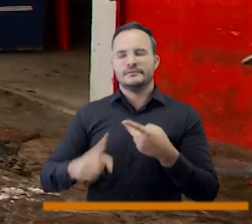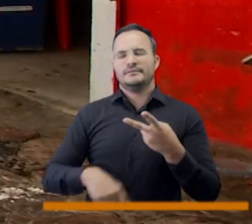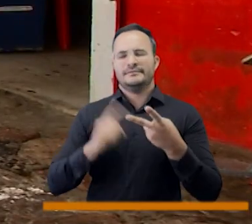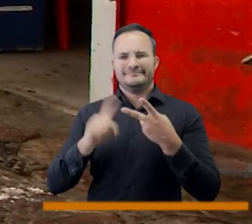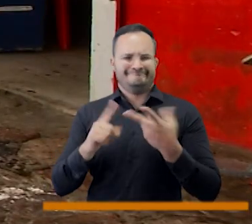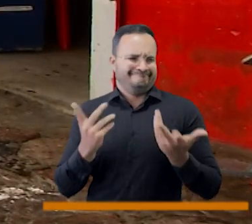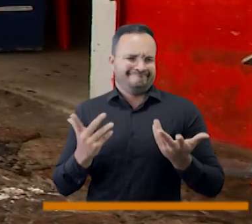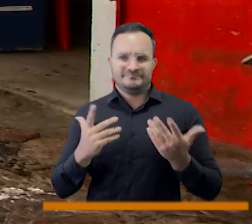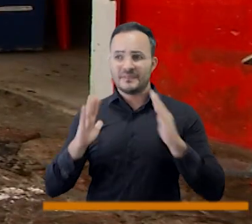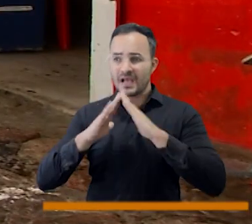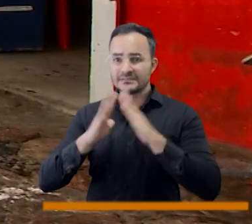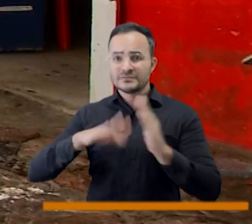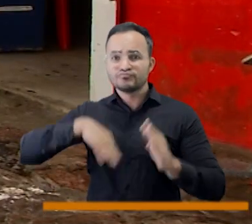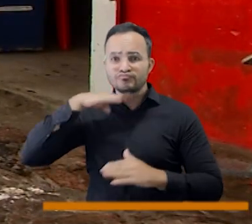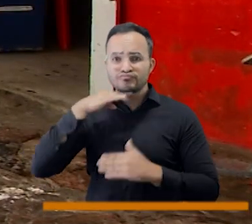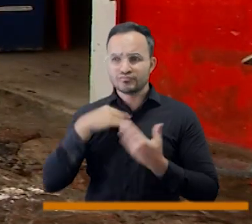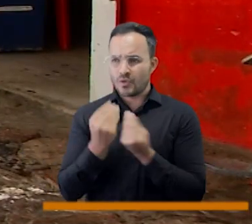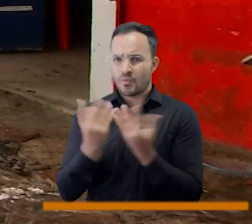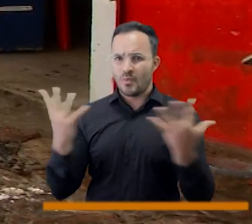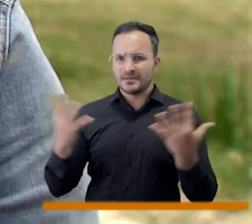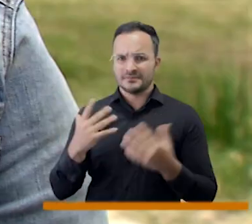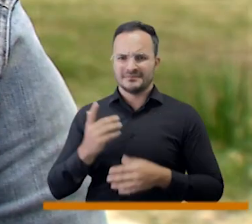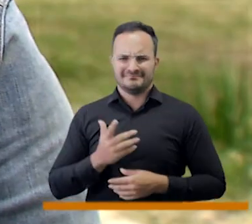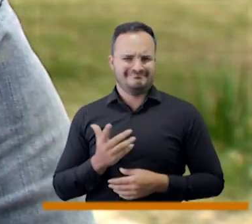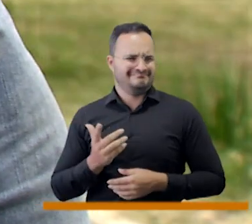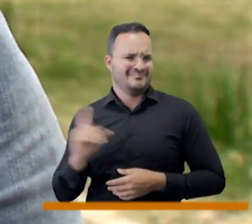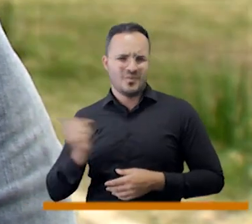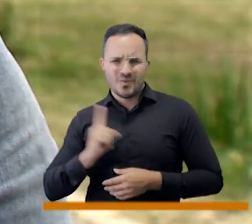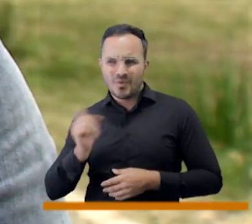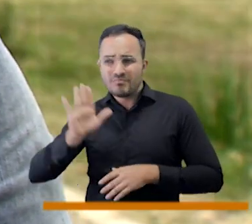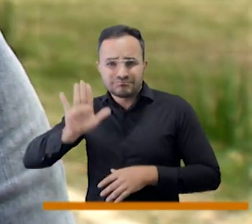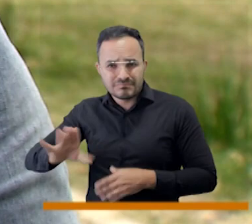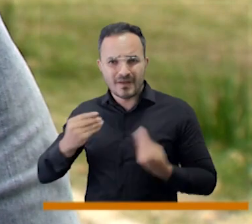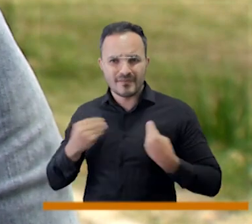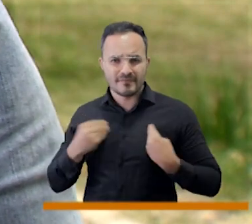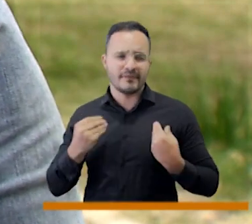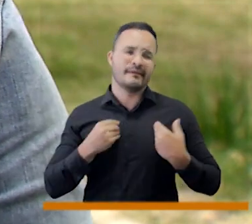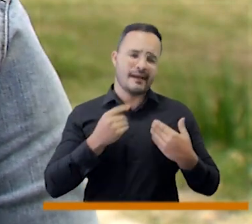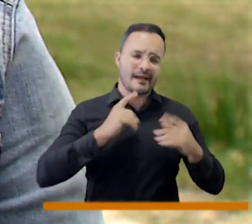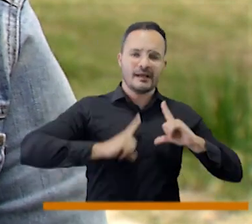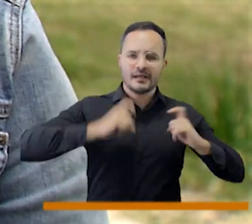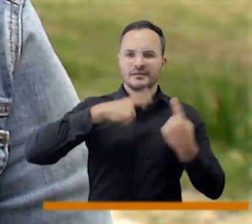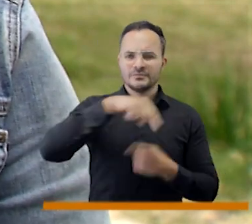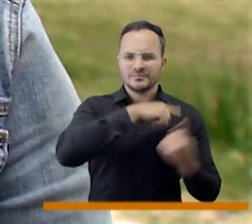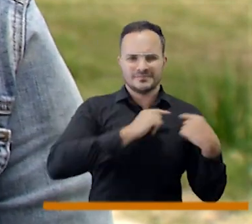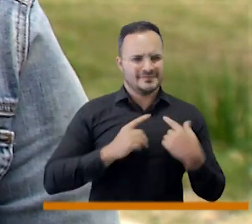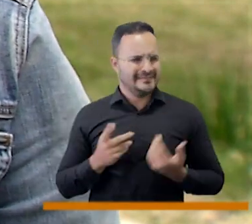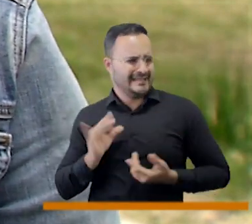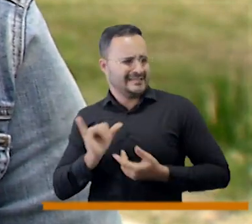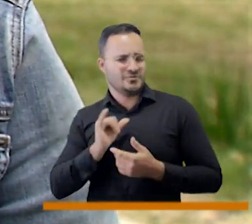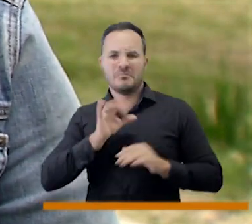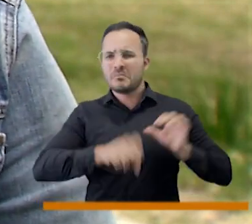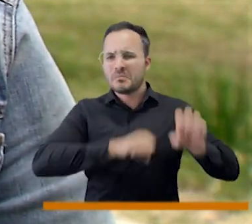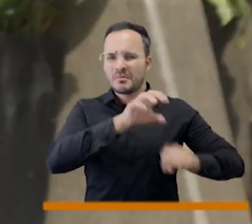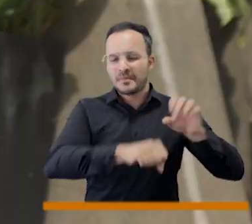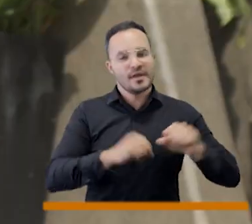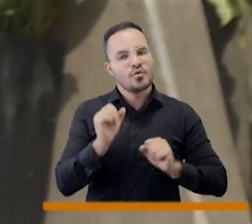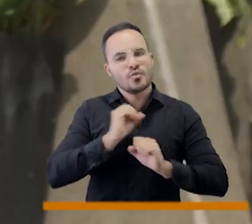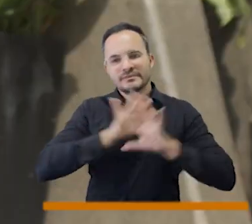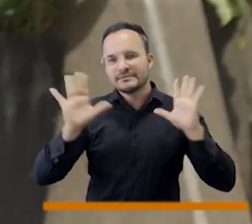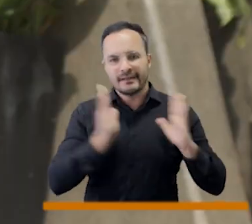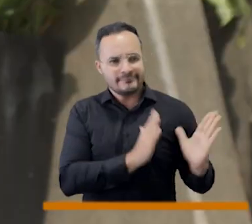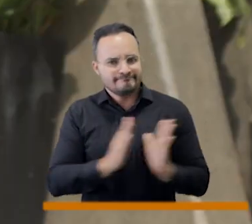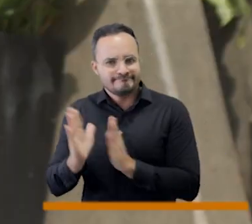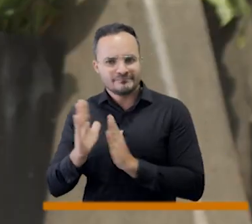un déficit habitacional muy grande, pero lo que estamos haciendo es cargando los corregimientos sin tener una claridad de la sostenibilidad ambiental.